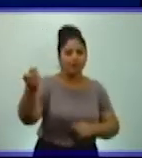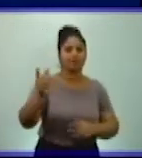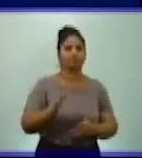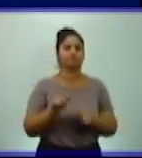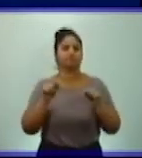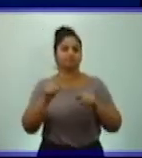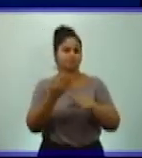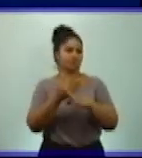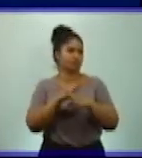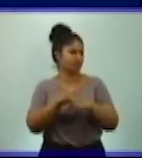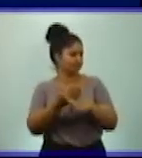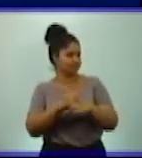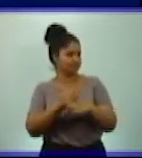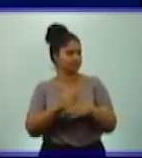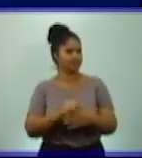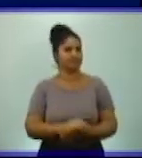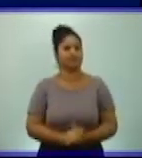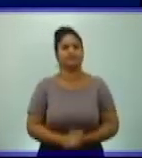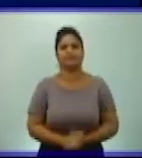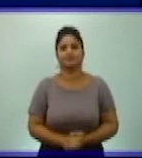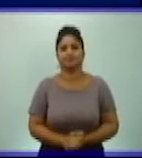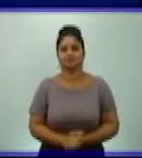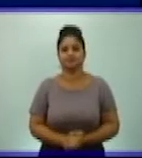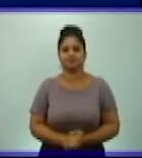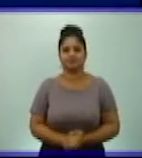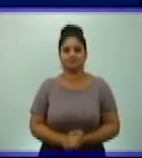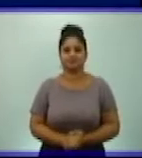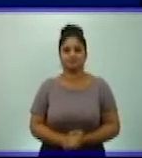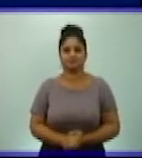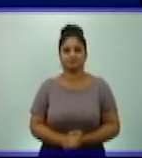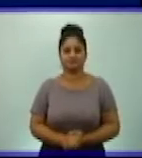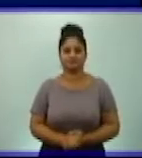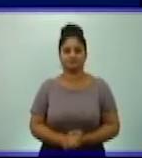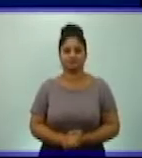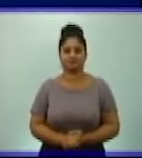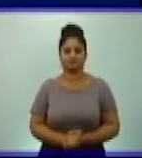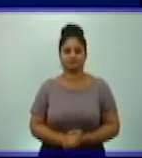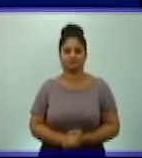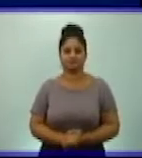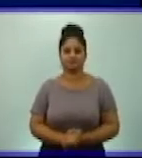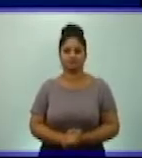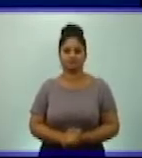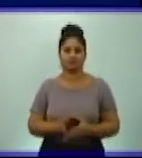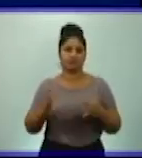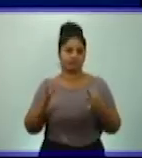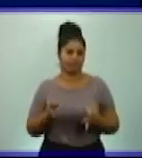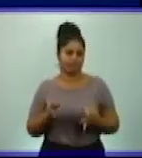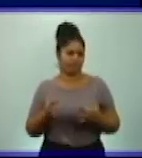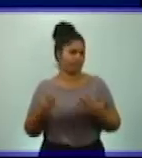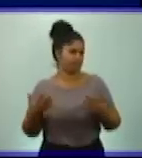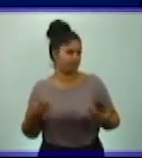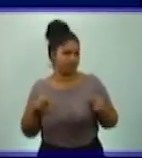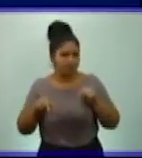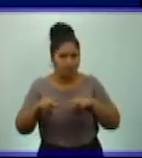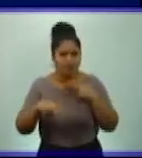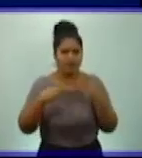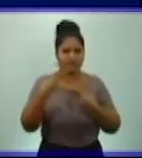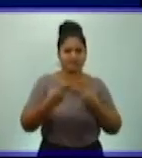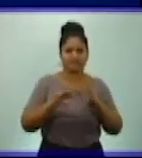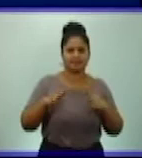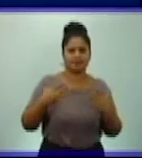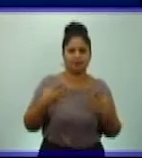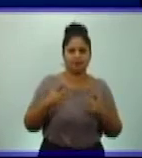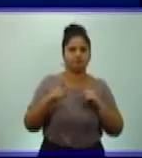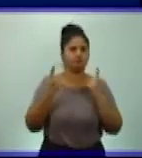deshecho entre tus manos. Vamos a extraer los sintagmas nominales que expresan lo que el amante